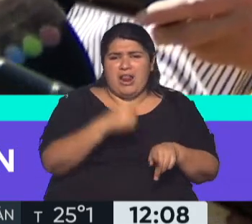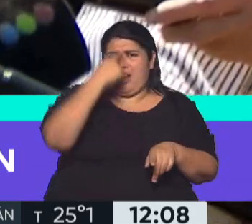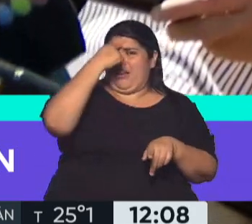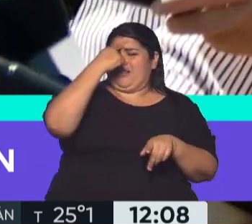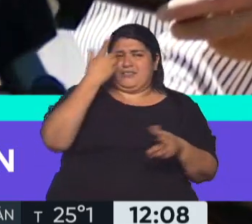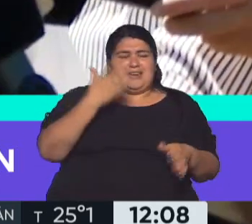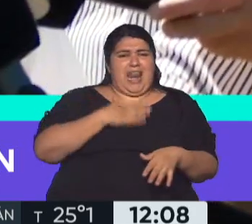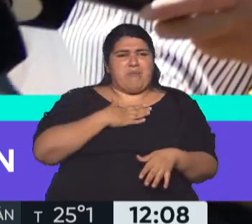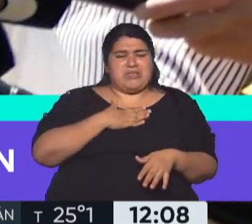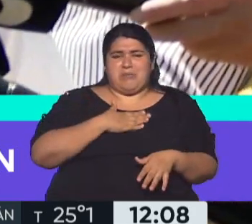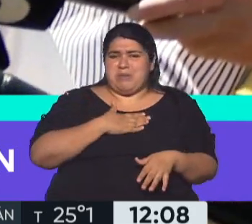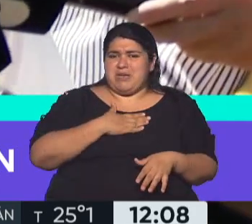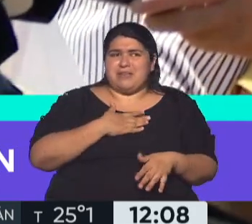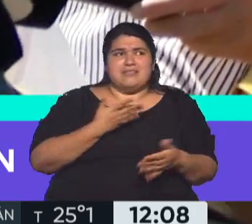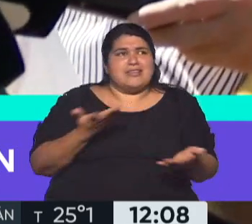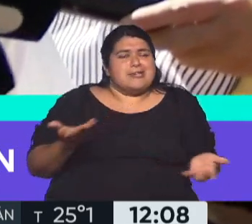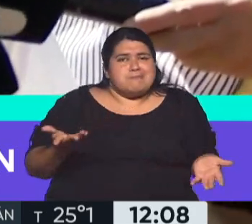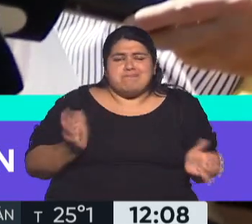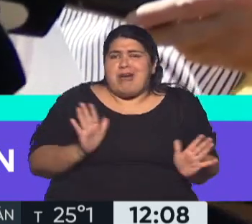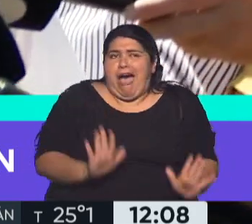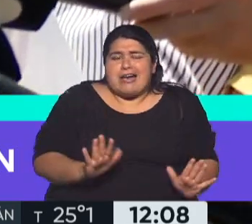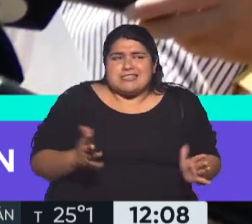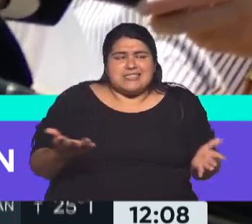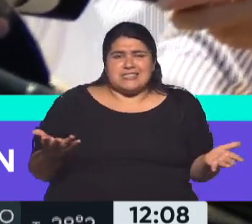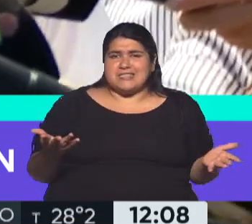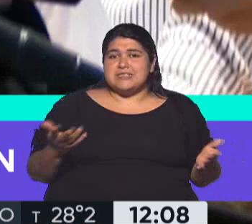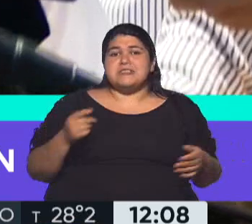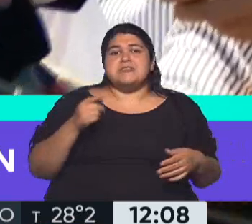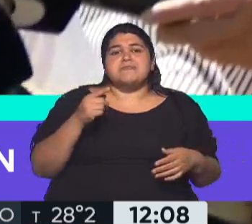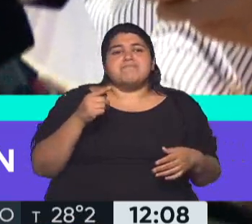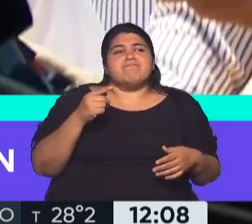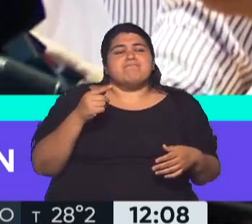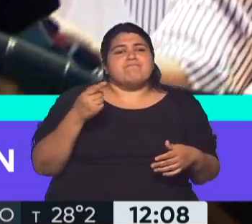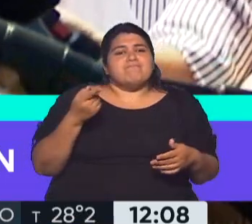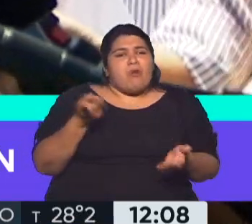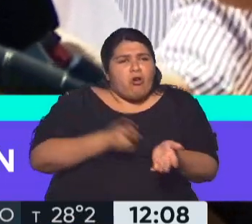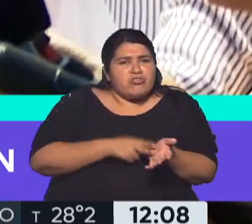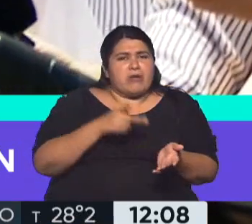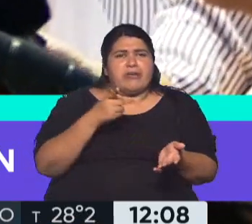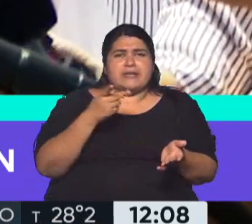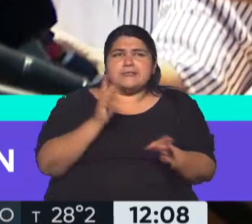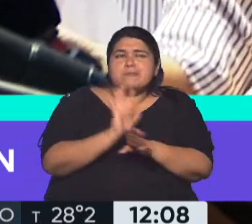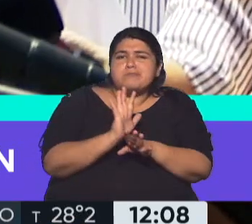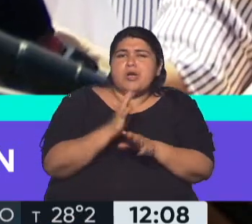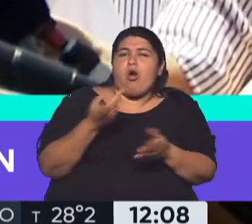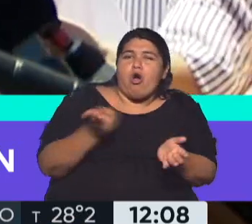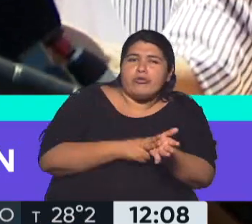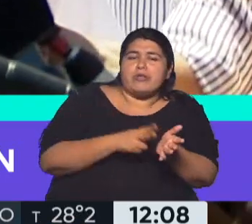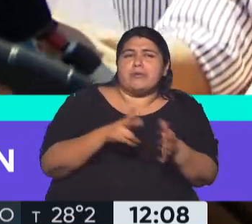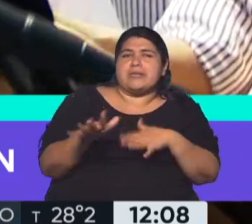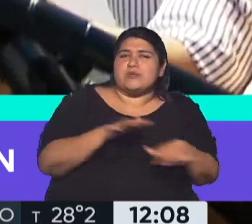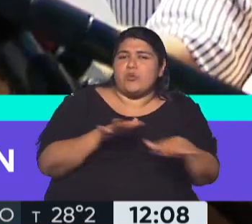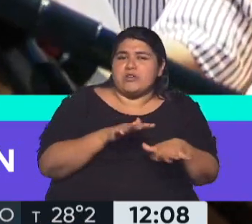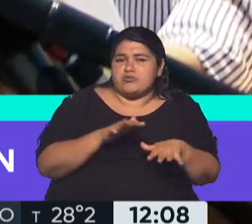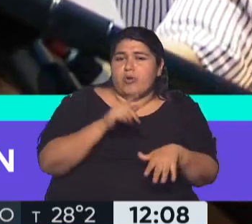que lamentablemente el destino nos obligó a vivir. ¿Sí? Y hoy tenemos que estar pasando nuevamente la reconstrucción porque la vez pasada por